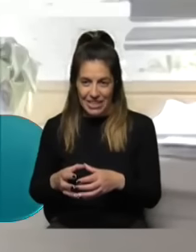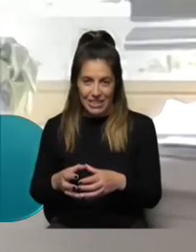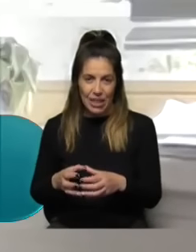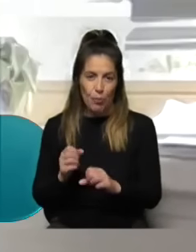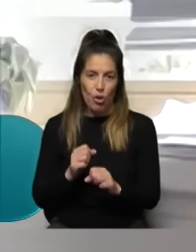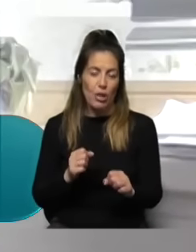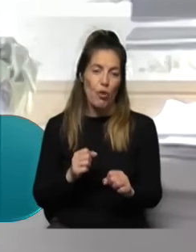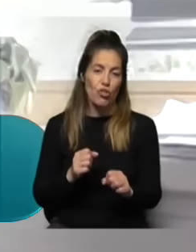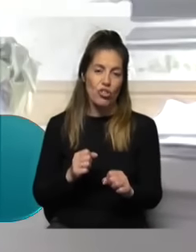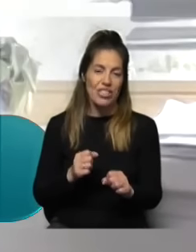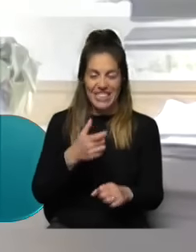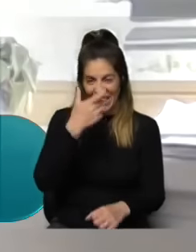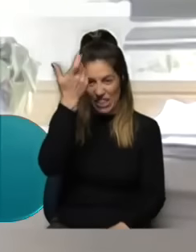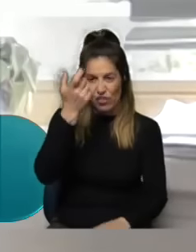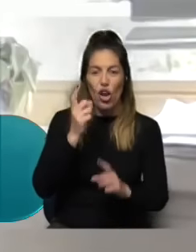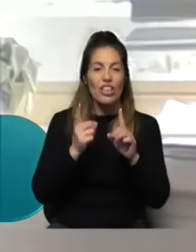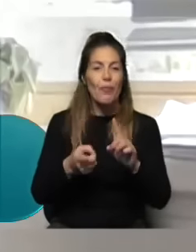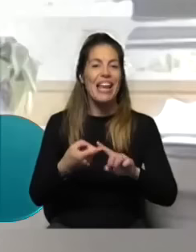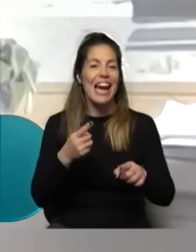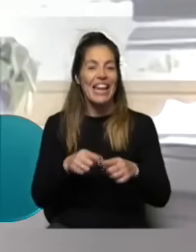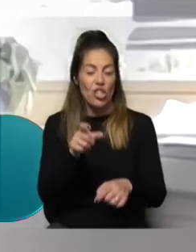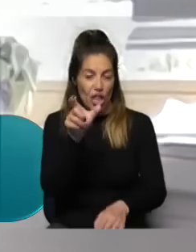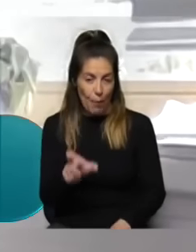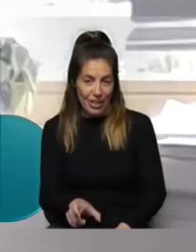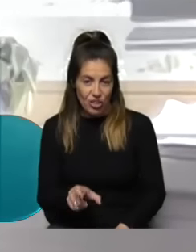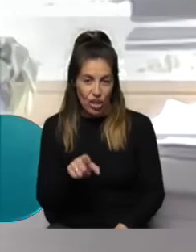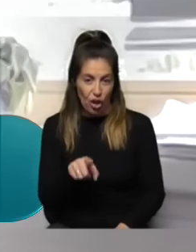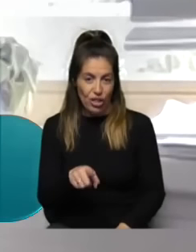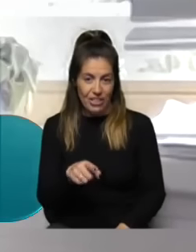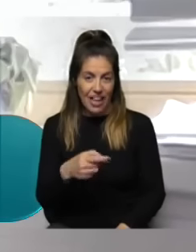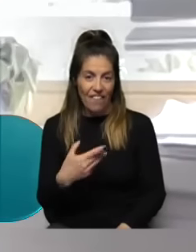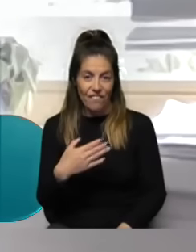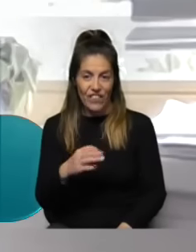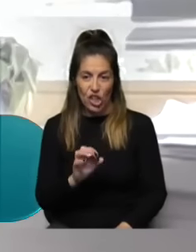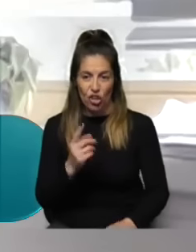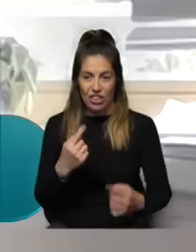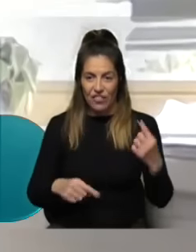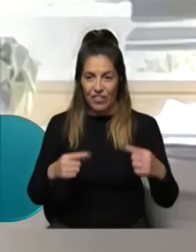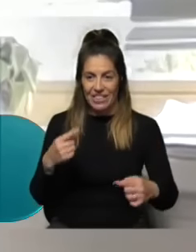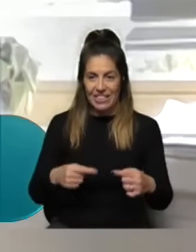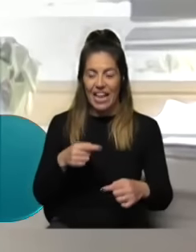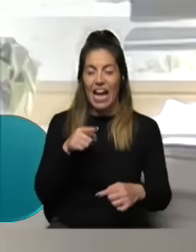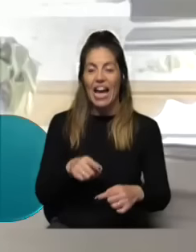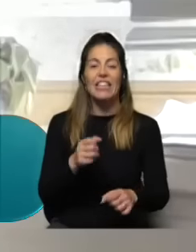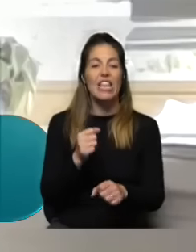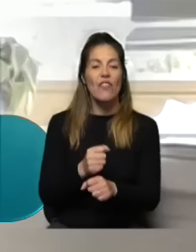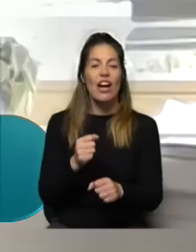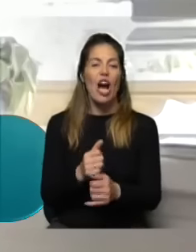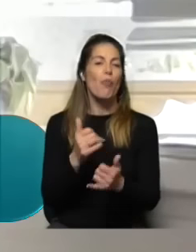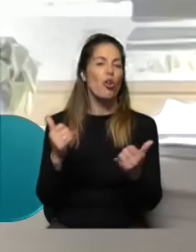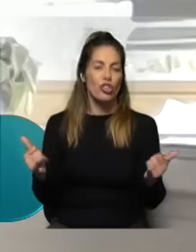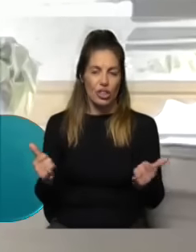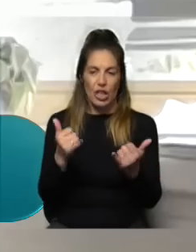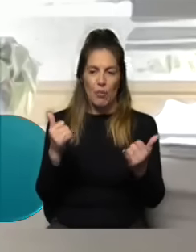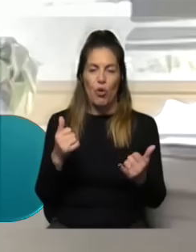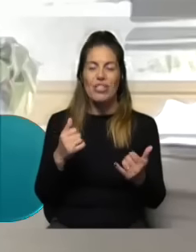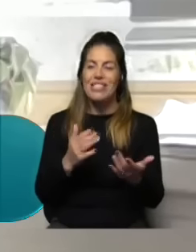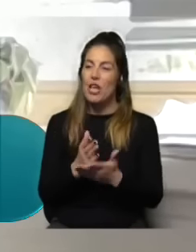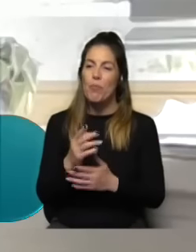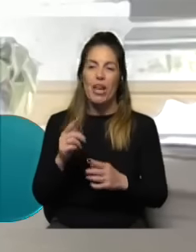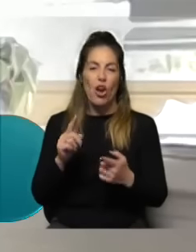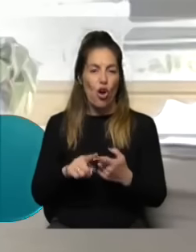desde el punto de vista científico, sino la relación de la gente con esa biodiversidad. Y bueno, ahí trabajamos mucho tiempo, creo que eso siempre me mantuvo con un